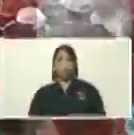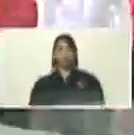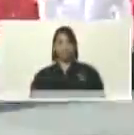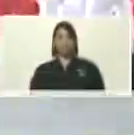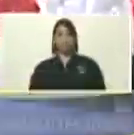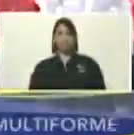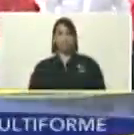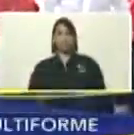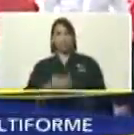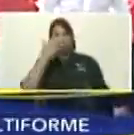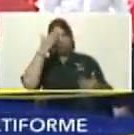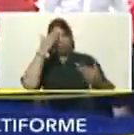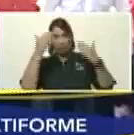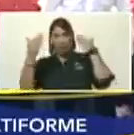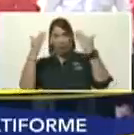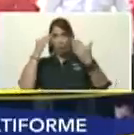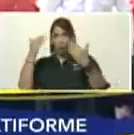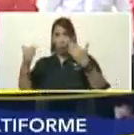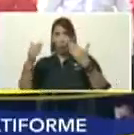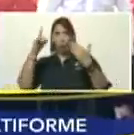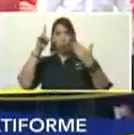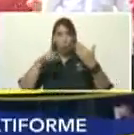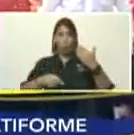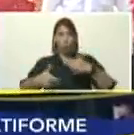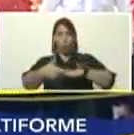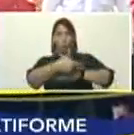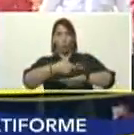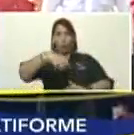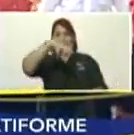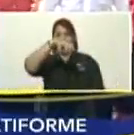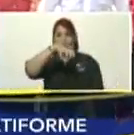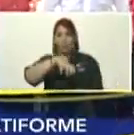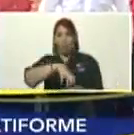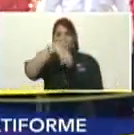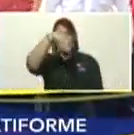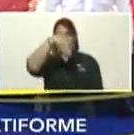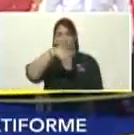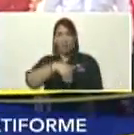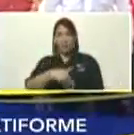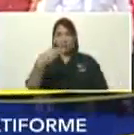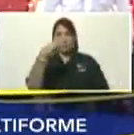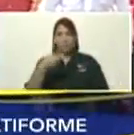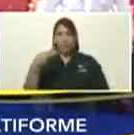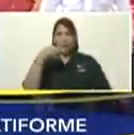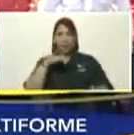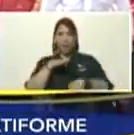Vamos a darle un saludo al gobernador de Miranda, Héctor Rodríguez.